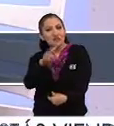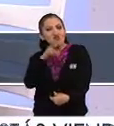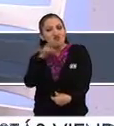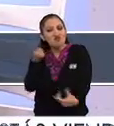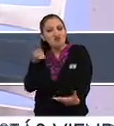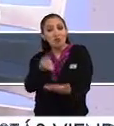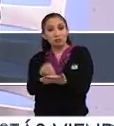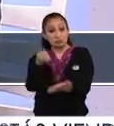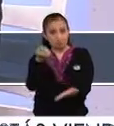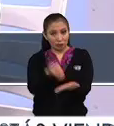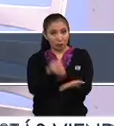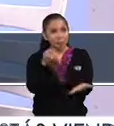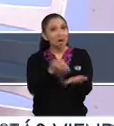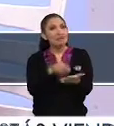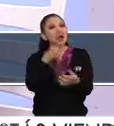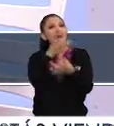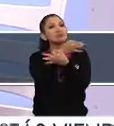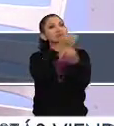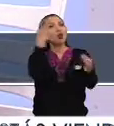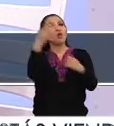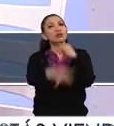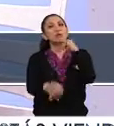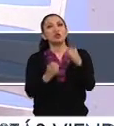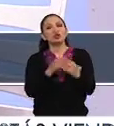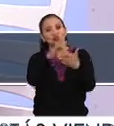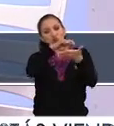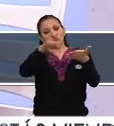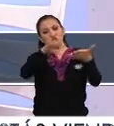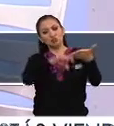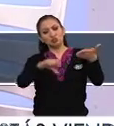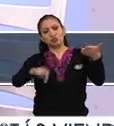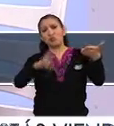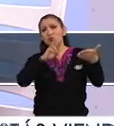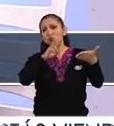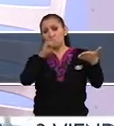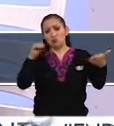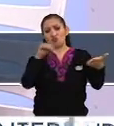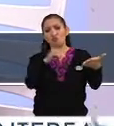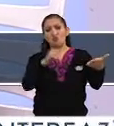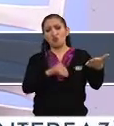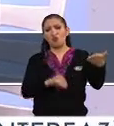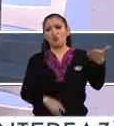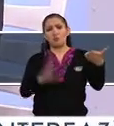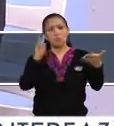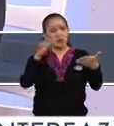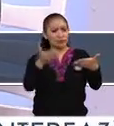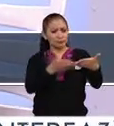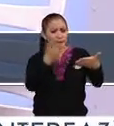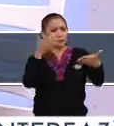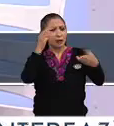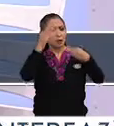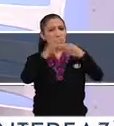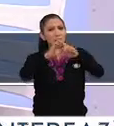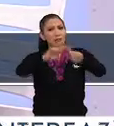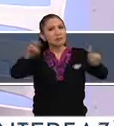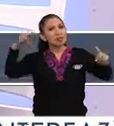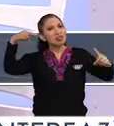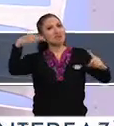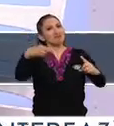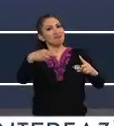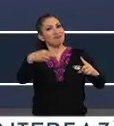que todavía se escucha en sus últimos versos y es una voz que realmente nos hace ver el mundo de otra